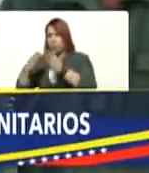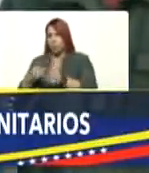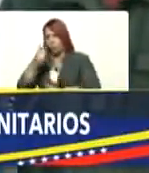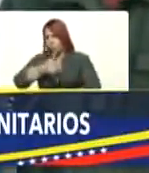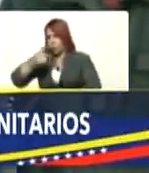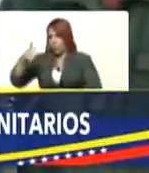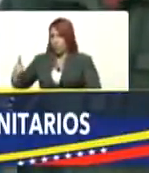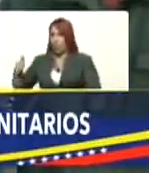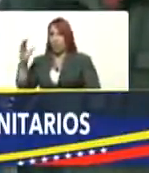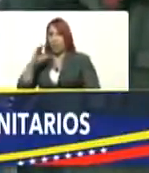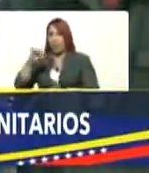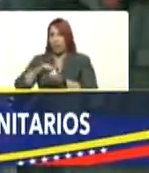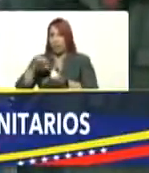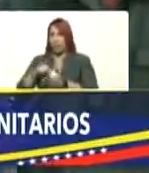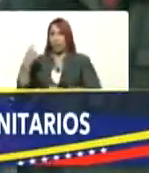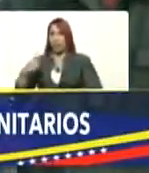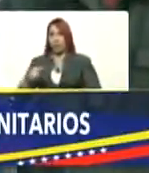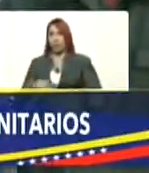Caracas tenemos